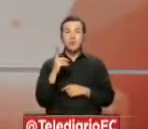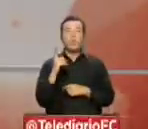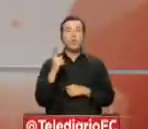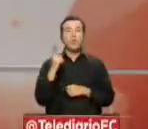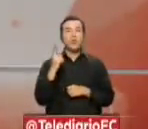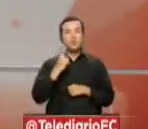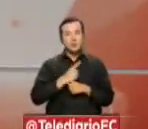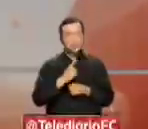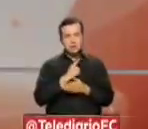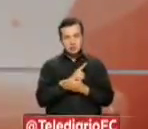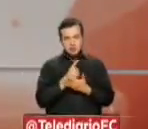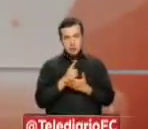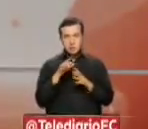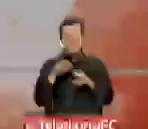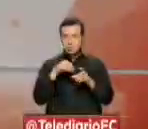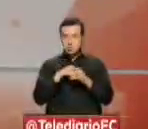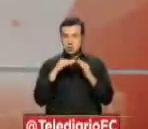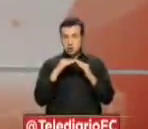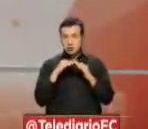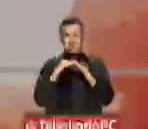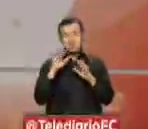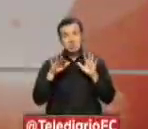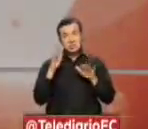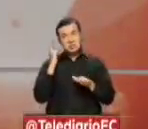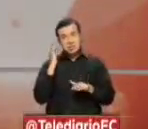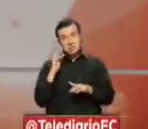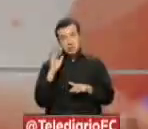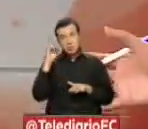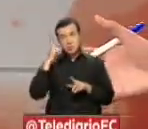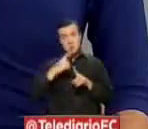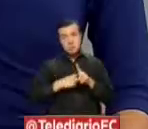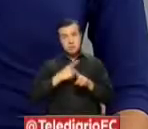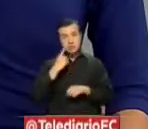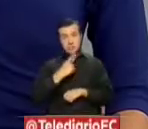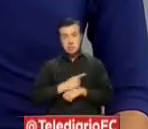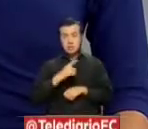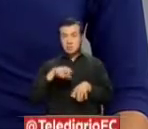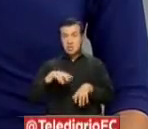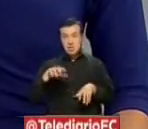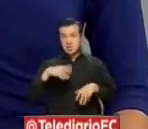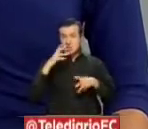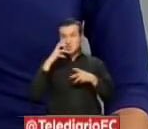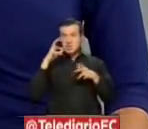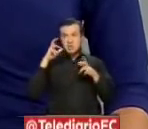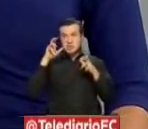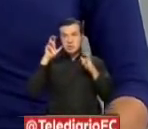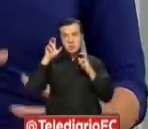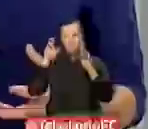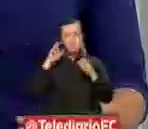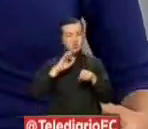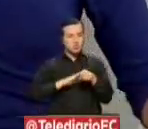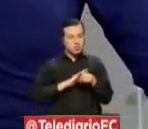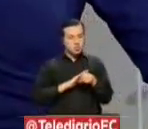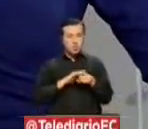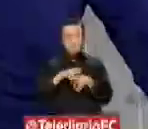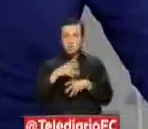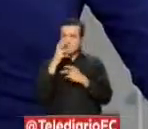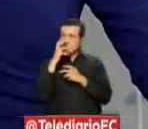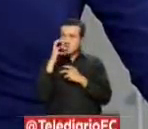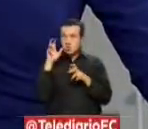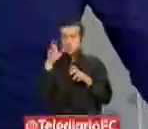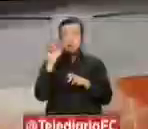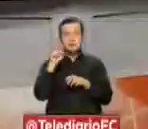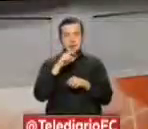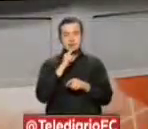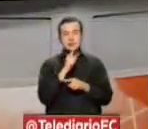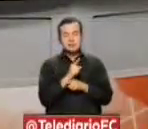semana, pero si el perrito vive adentro es una vez cada 15 días o una vez al mes. ¿Se molestan las mascotas cuando hay este contacto de limpieza con ellos? Sí, es